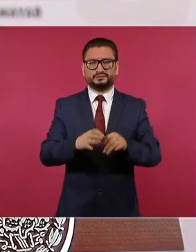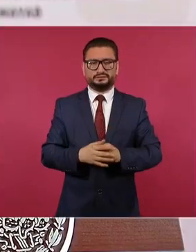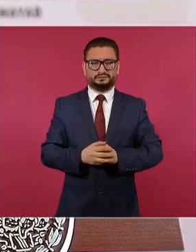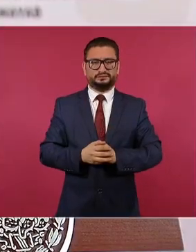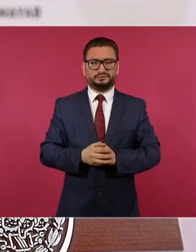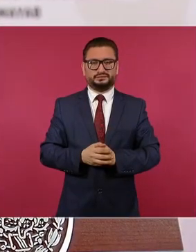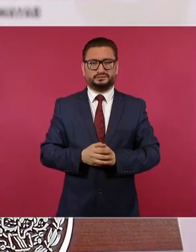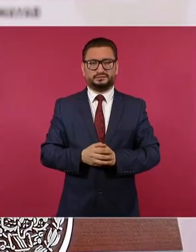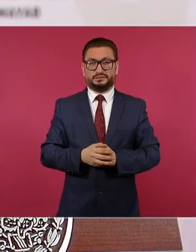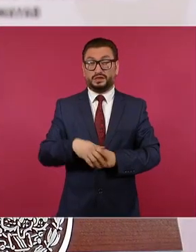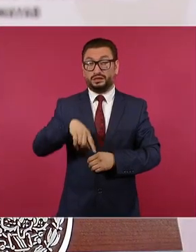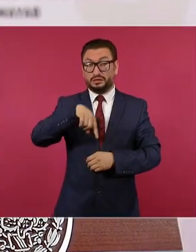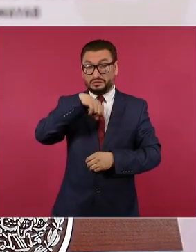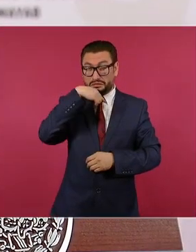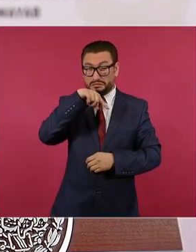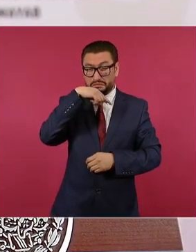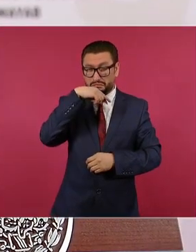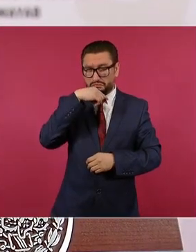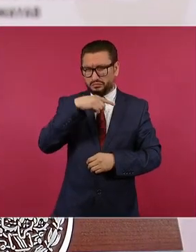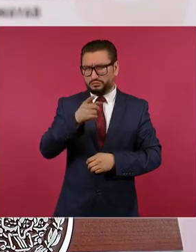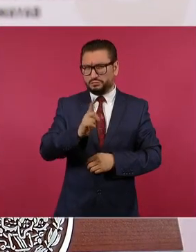No es en vano.